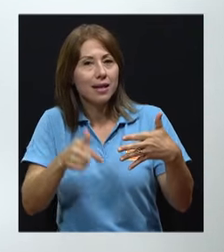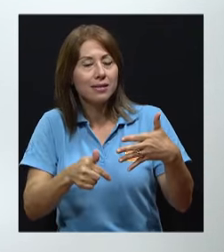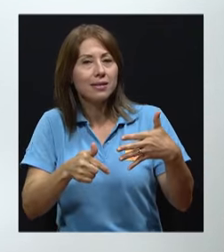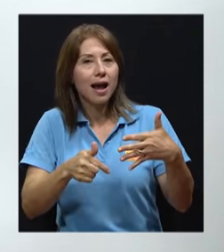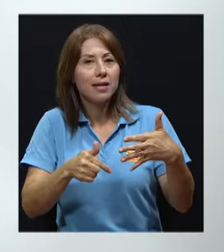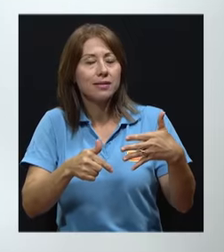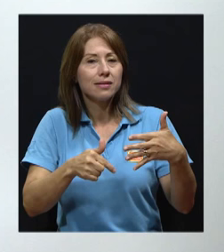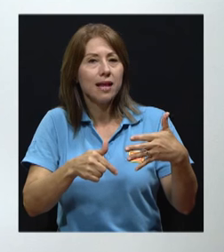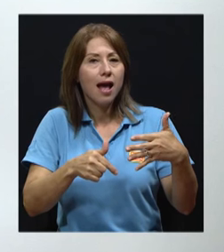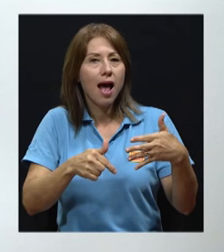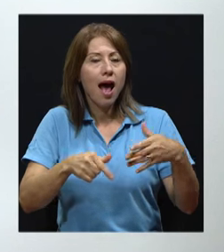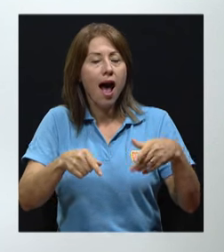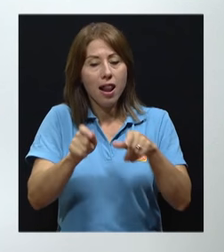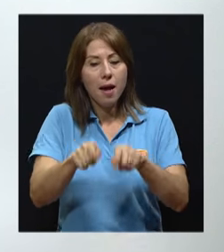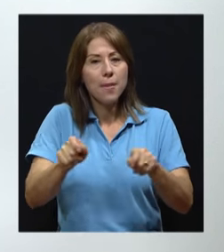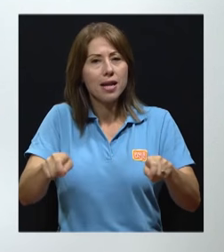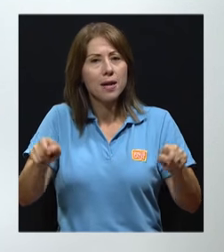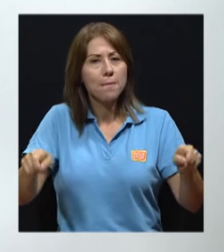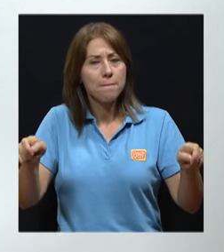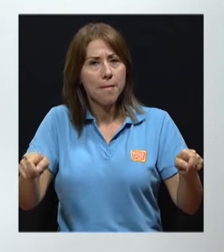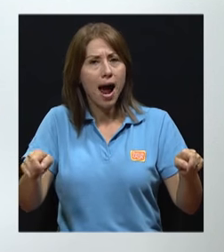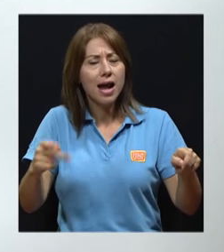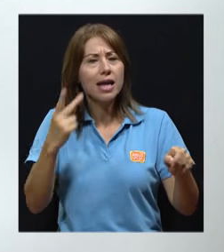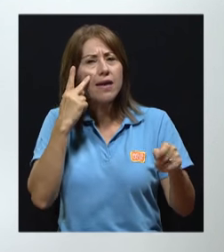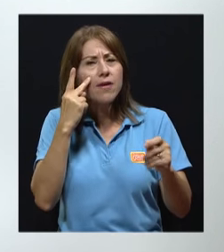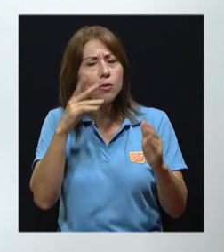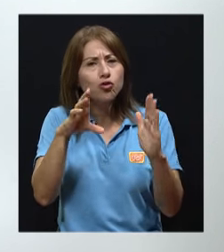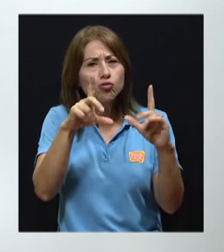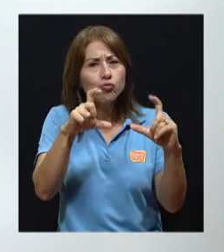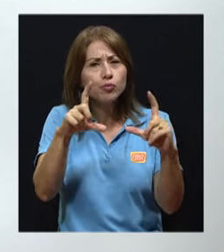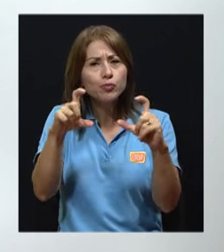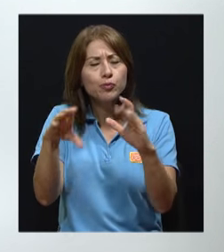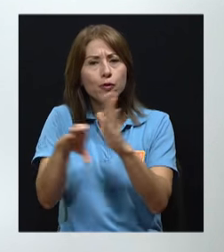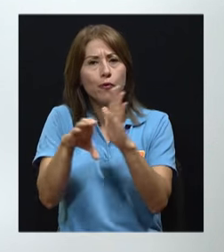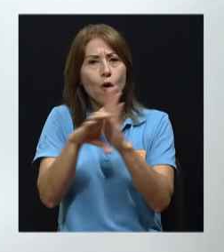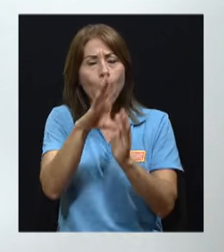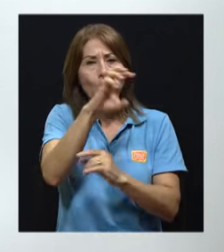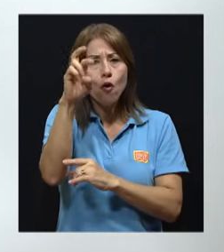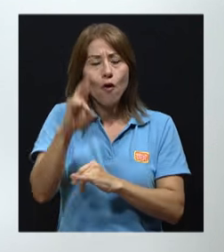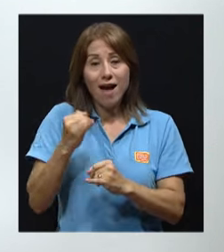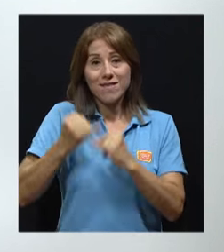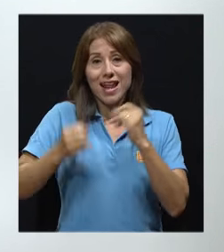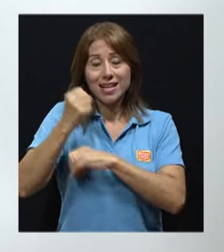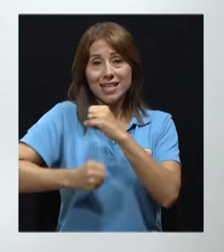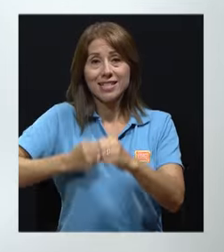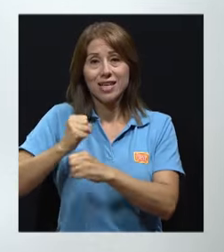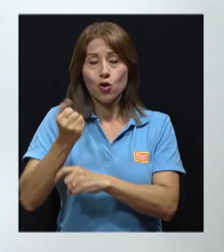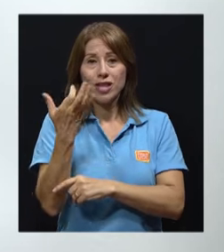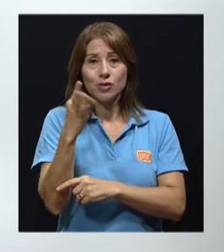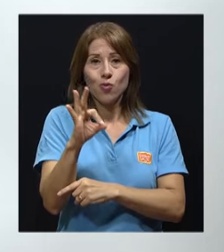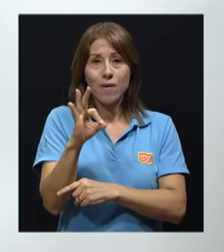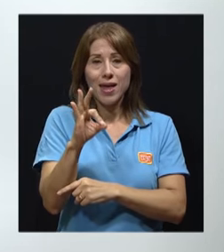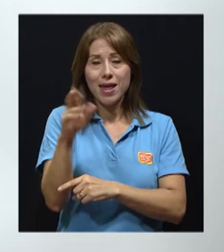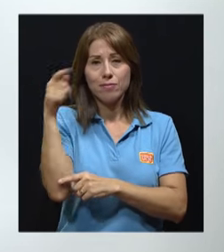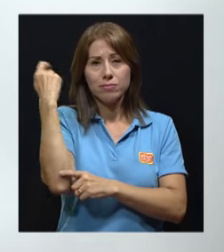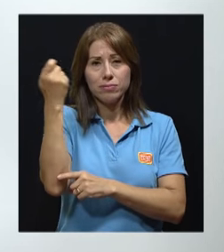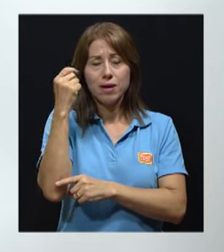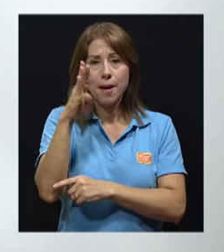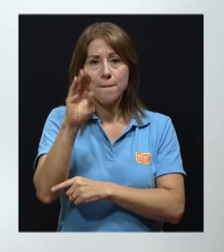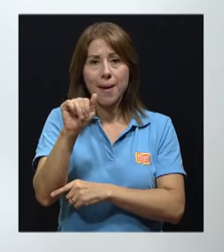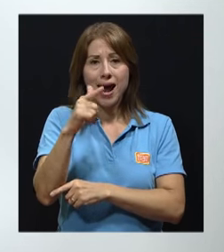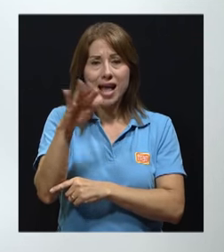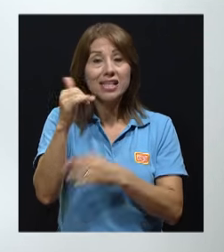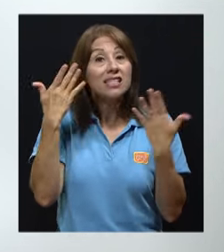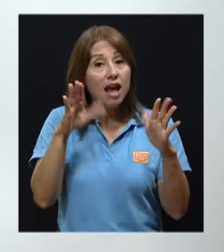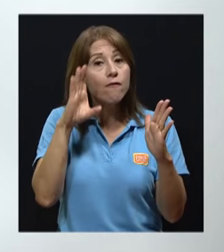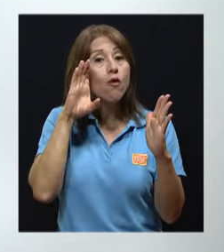características a la Marimba este que se fotografía en Costa Rica a